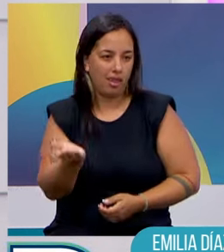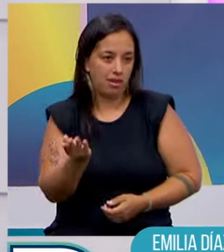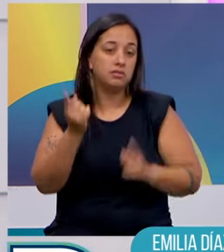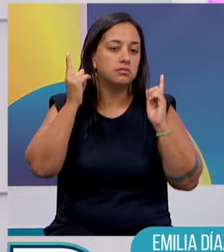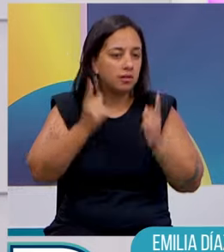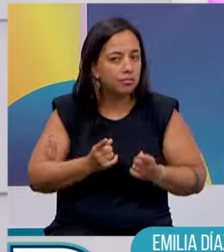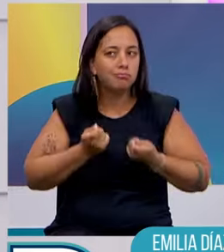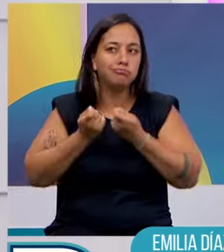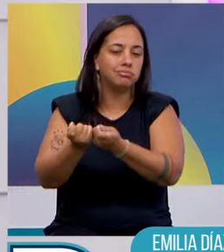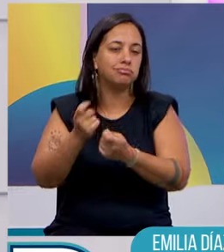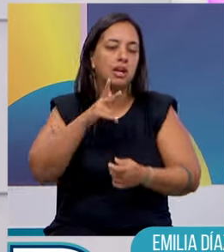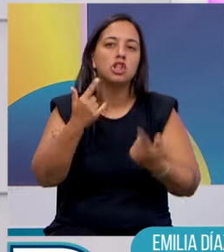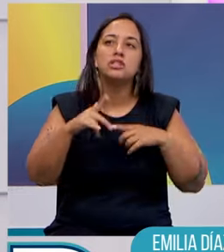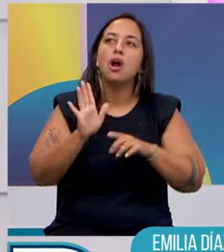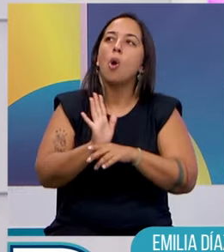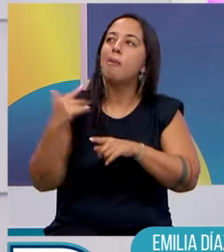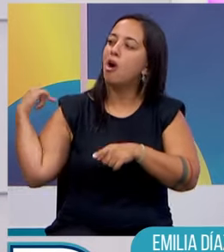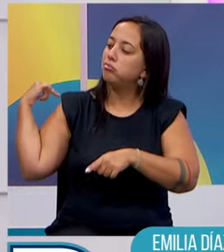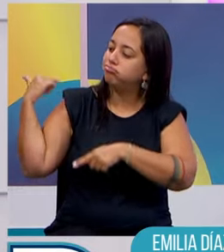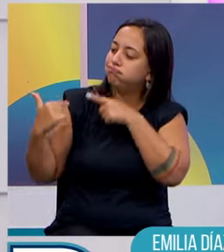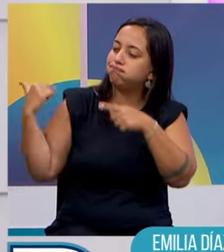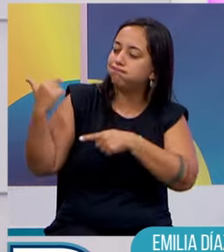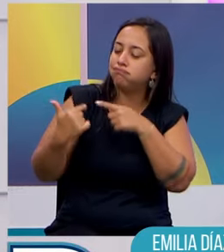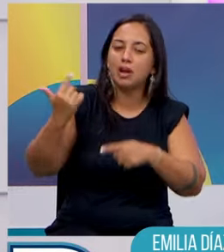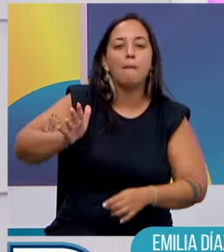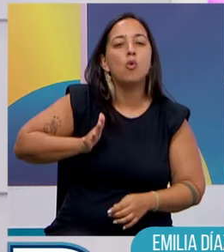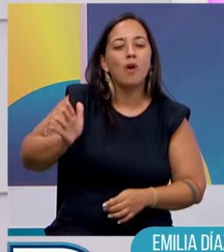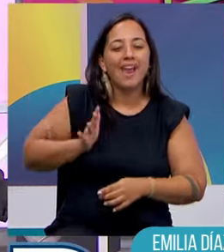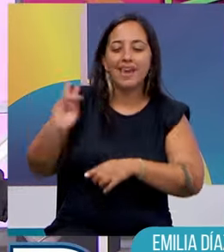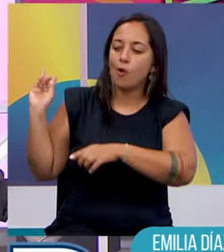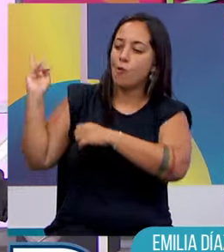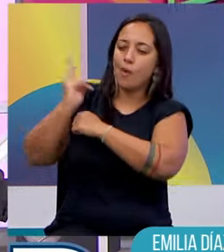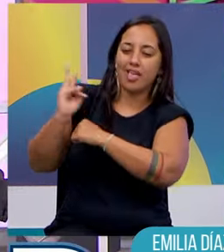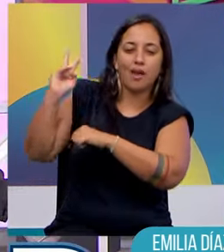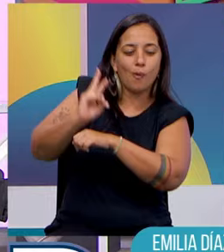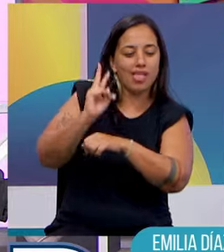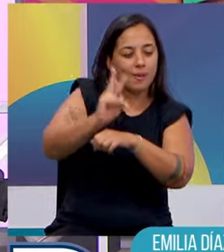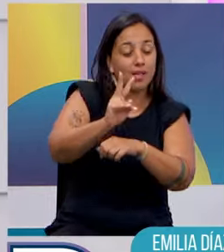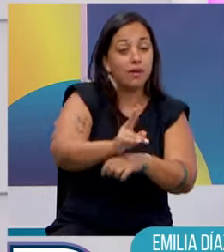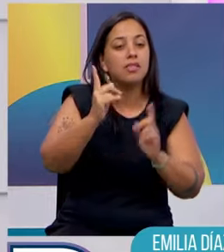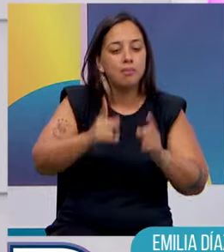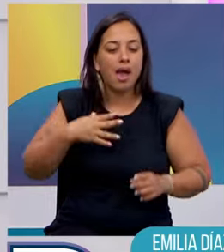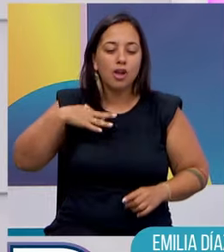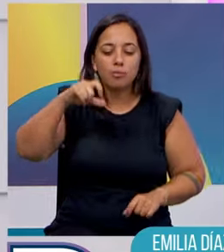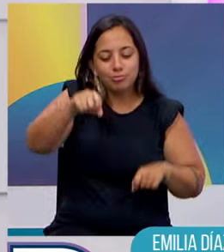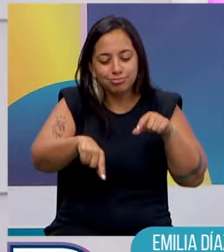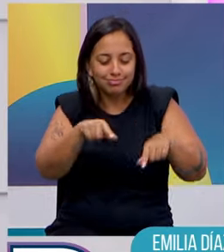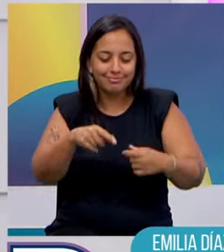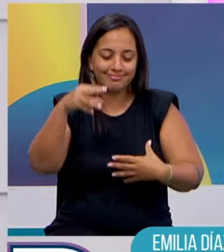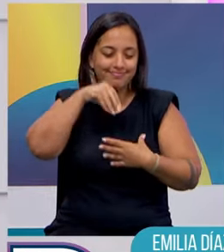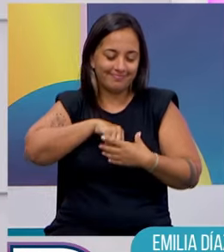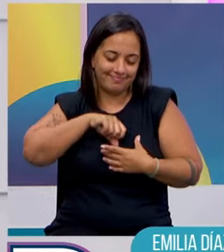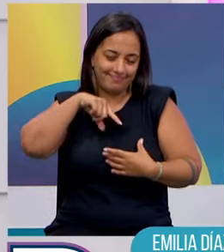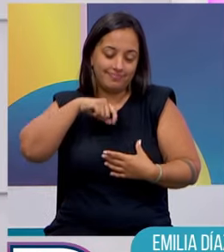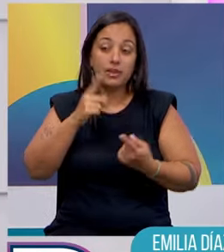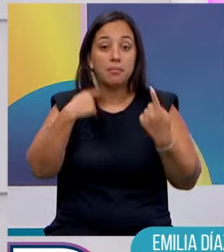Y en una cadena de mujeres que cuidan, también hay una sabiduría, también hay una semilla, pero también hay un compromiso